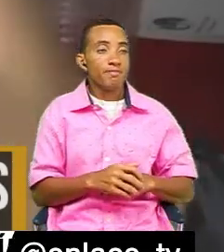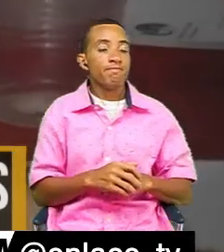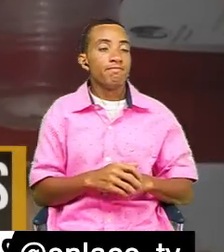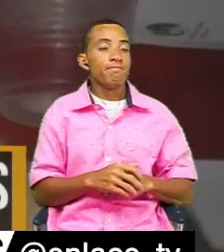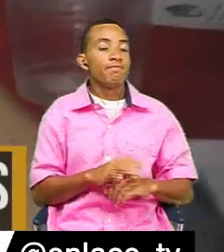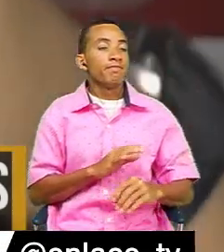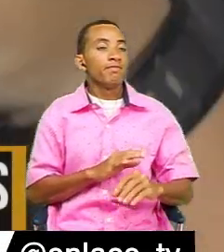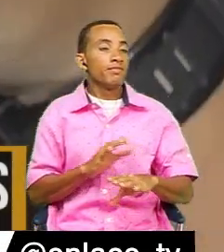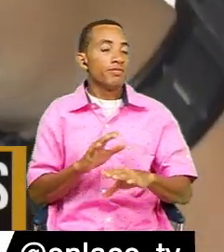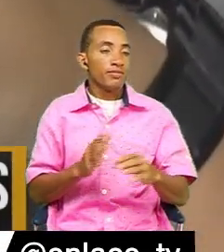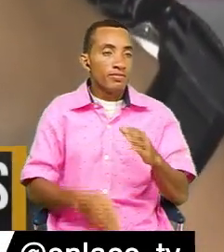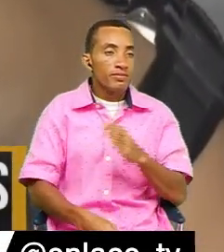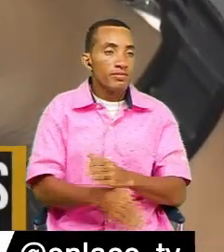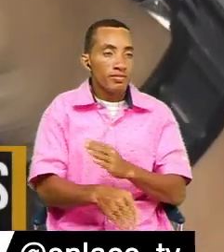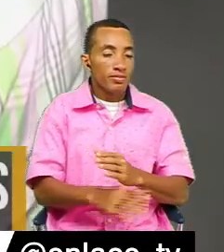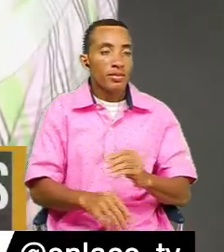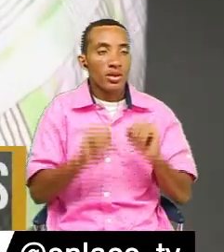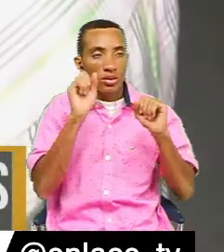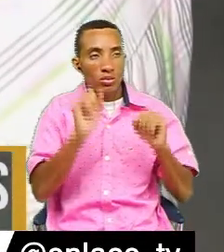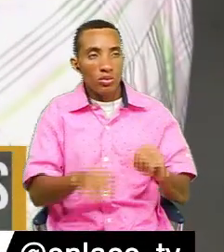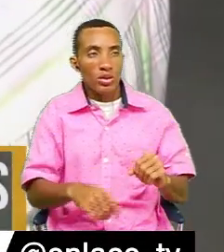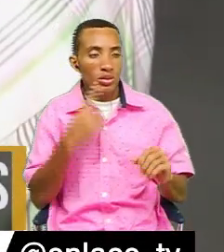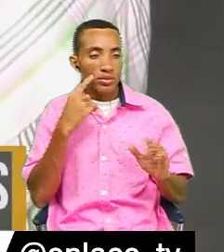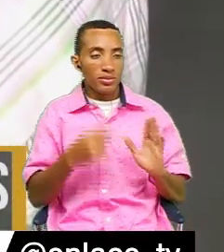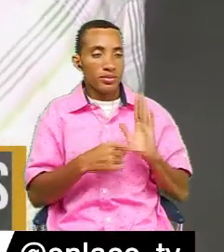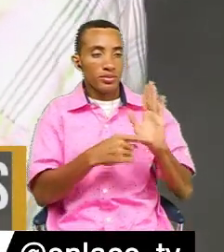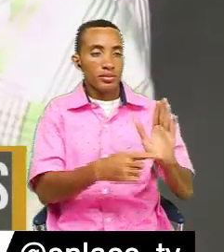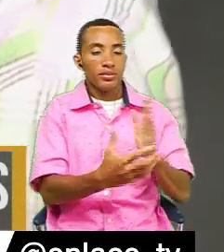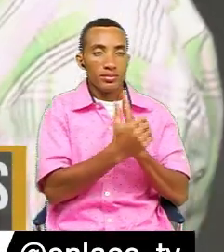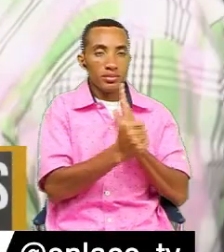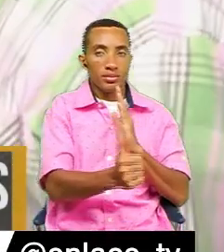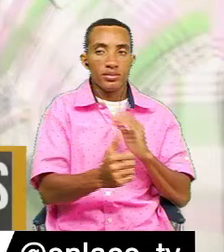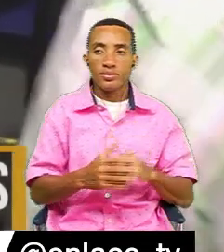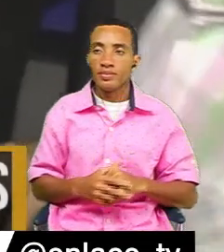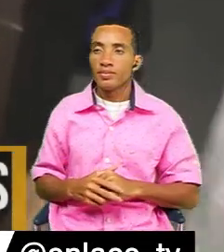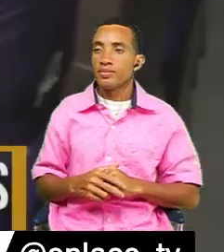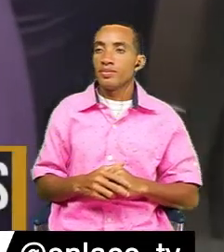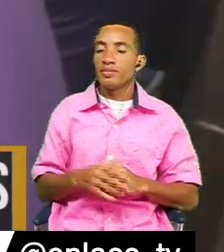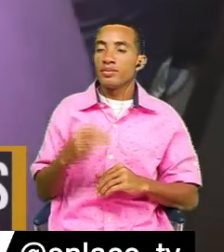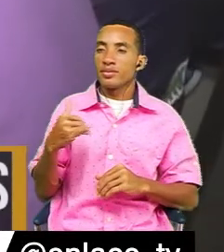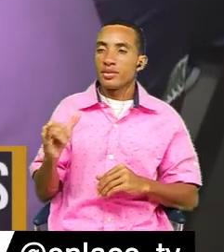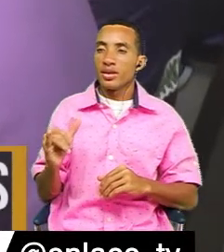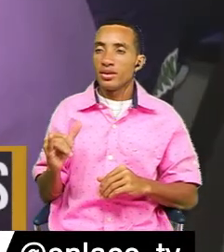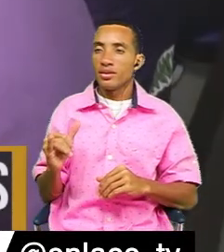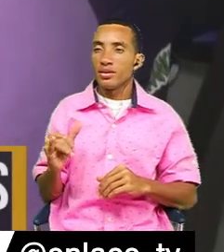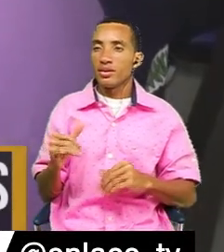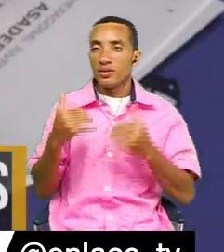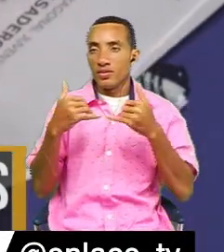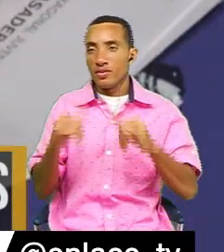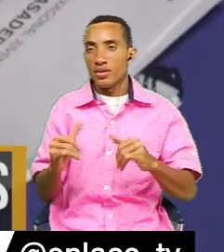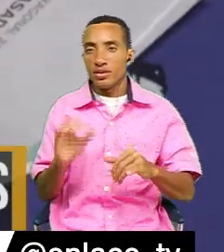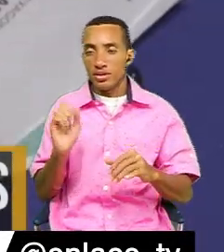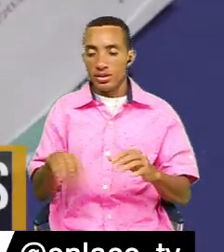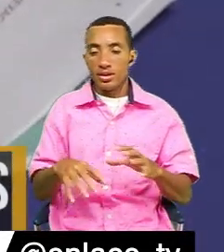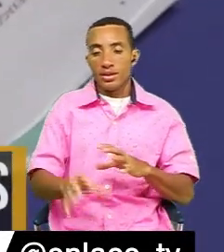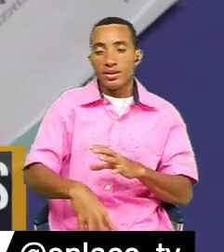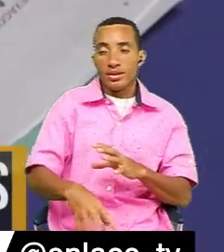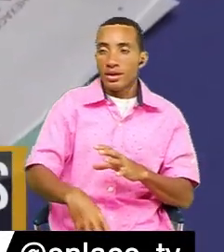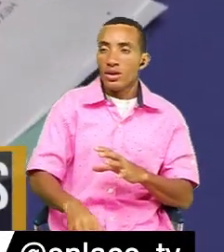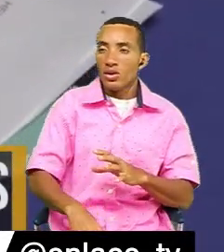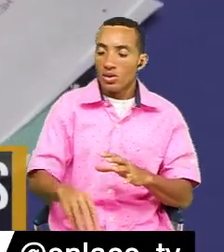en esa tarea de generar espacios para que ellos puedan mostrar su talento en la cancha. Bueno, precisamente ya para cerrar, porque yo sé que usted tiene que hacer el sorteo en contados minutos,